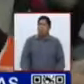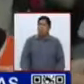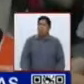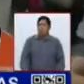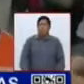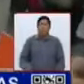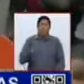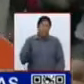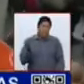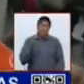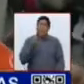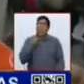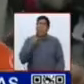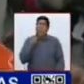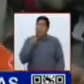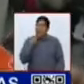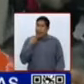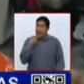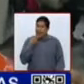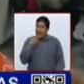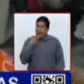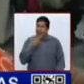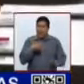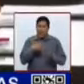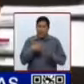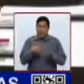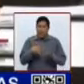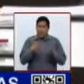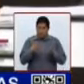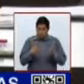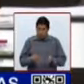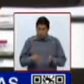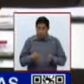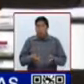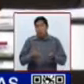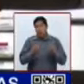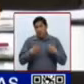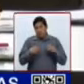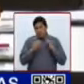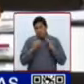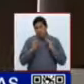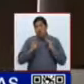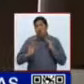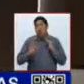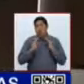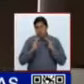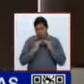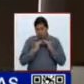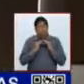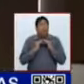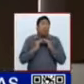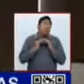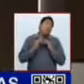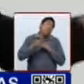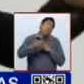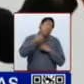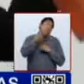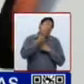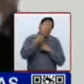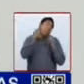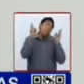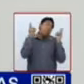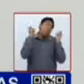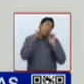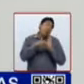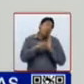No, él refirió a los motivos por los que el alumno se encontraría en su domicilio. ¿Qué dijo él? Simplemente refirió que era por un tema